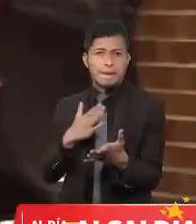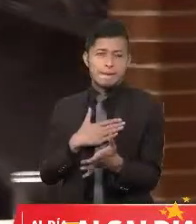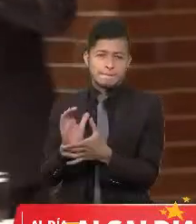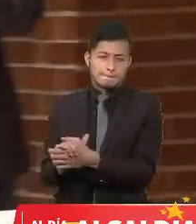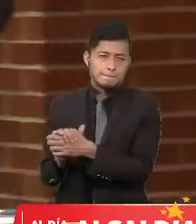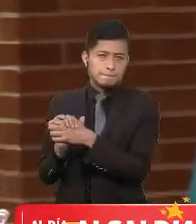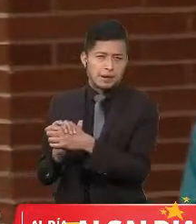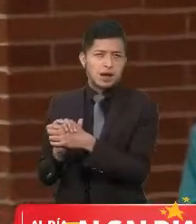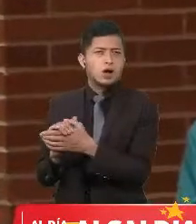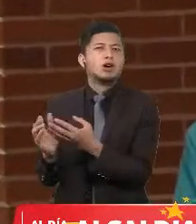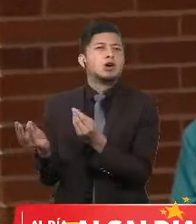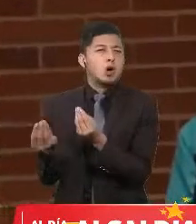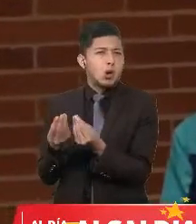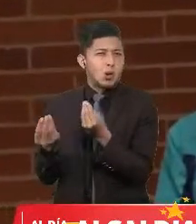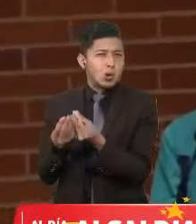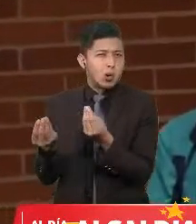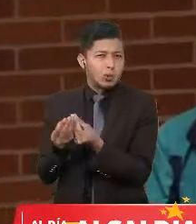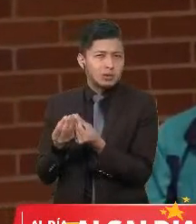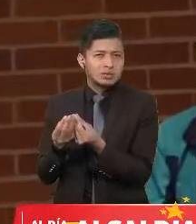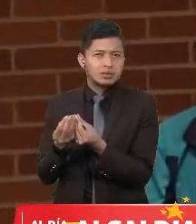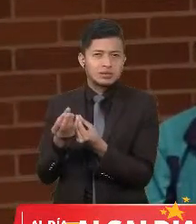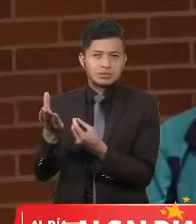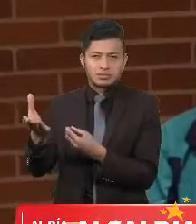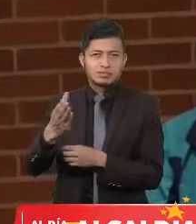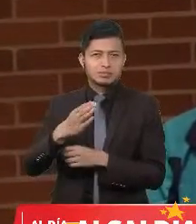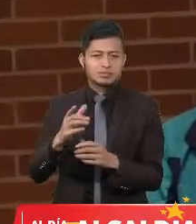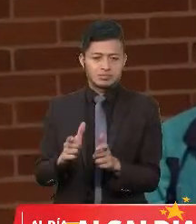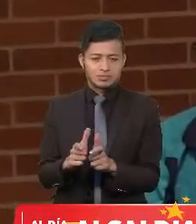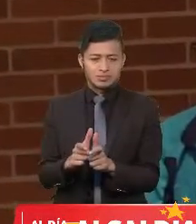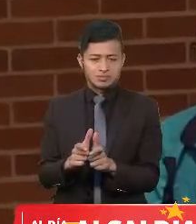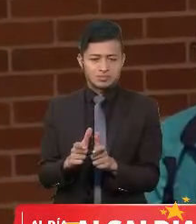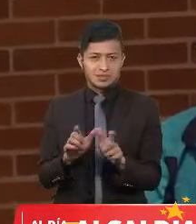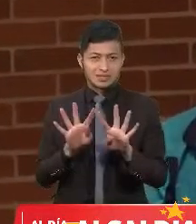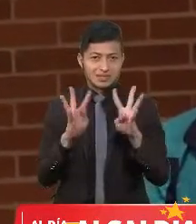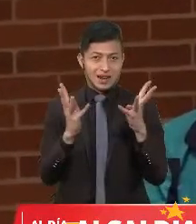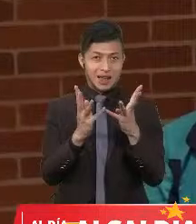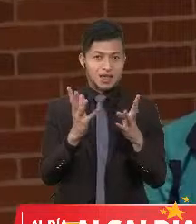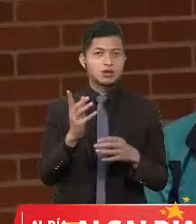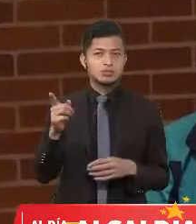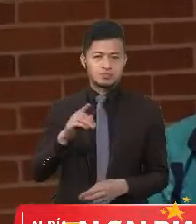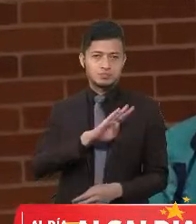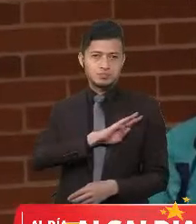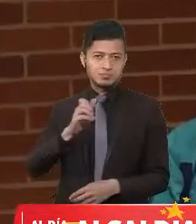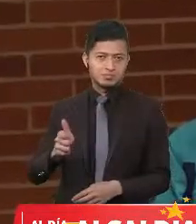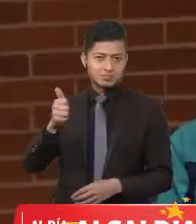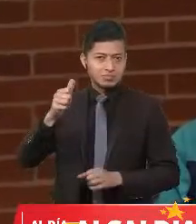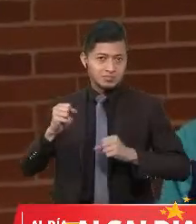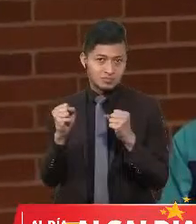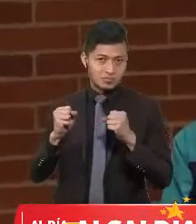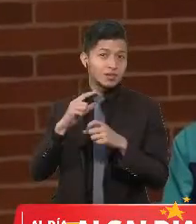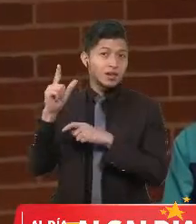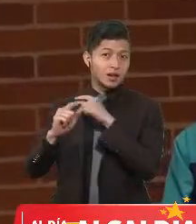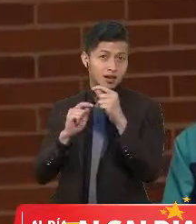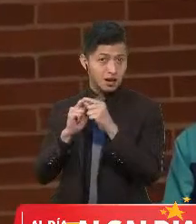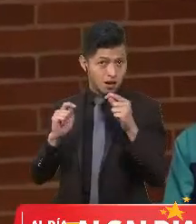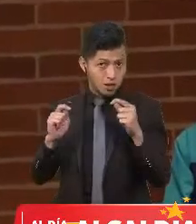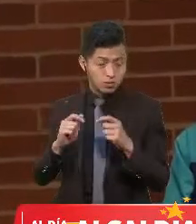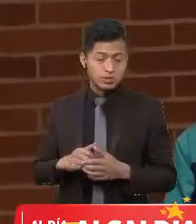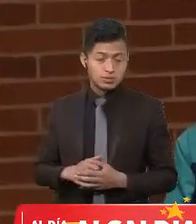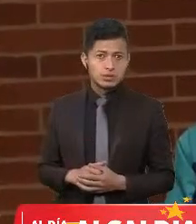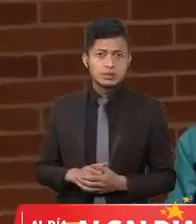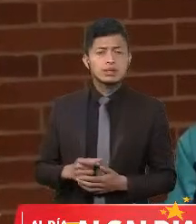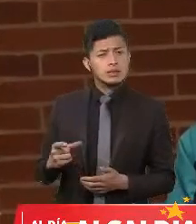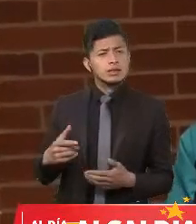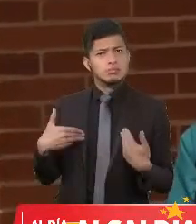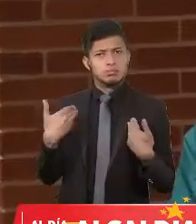mi compañera en el Senado, la alcaldesa mayor de Bogotá, Claudia López. Claudia, qué